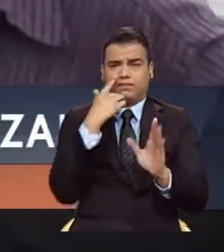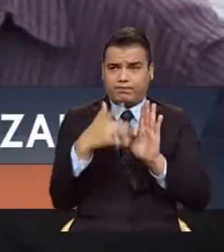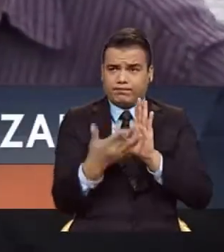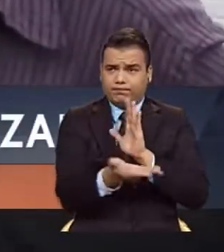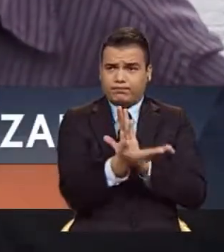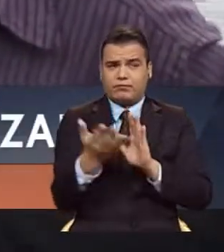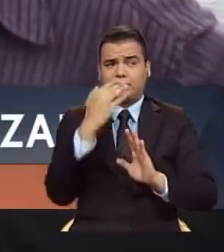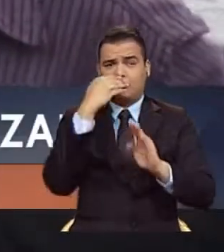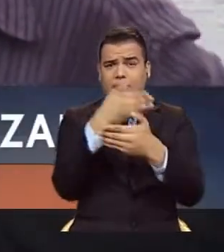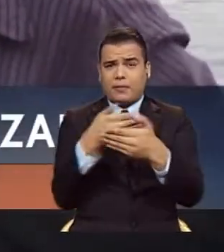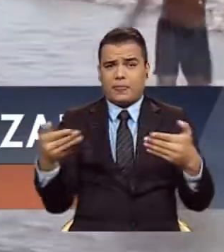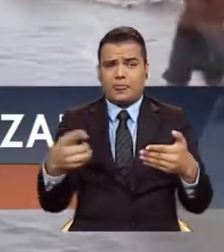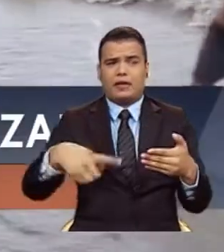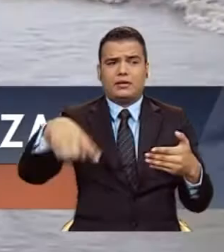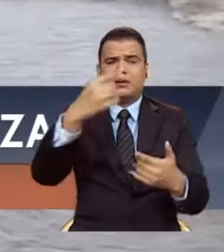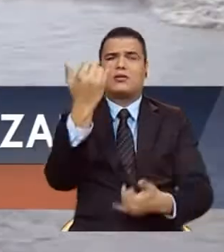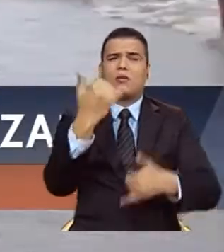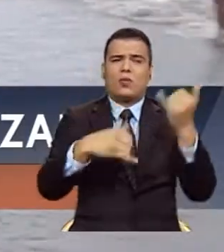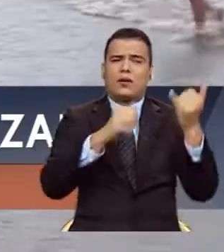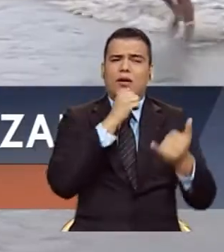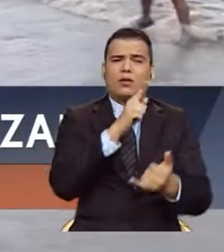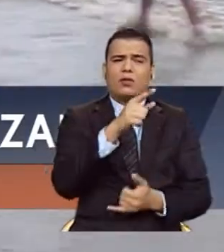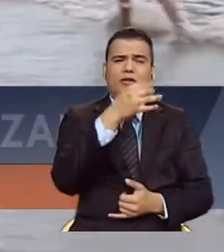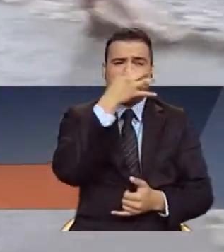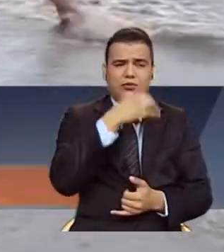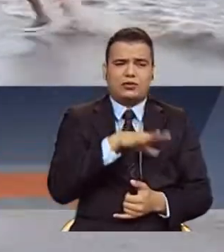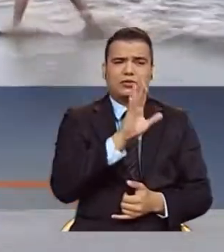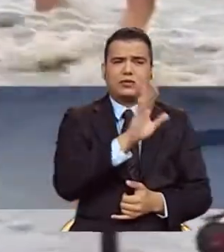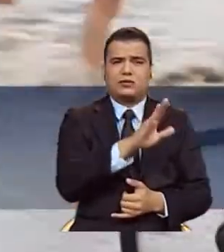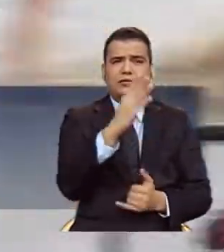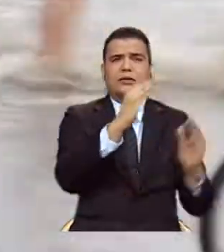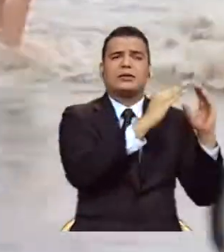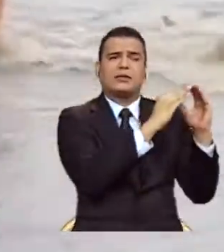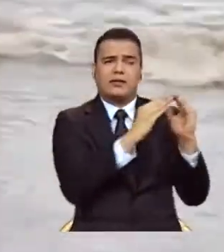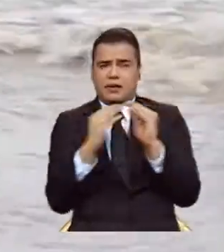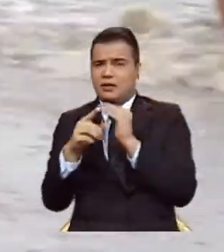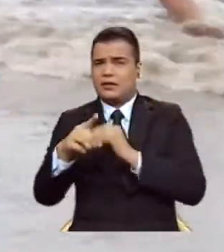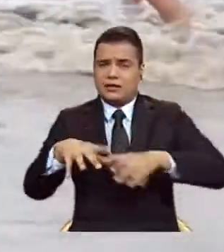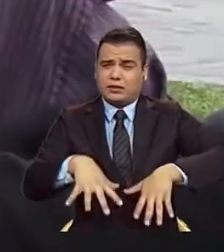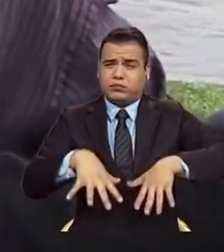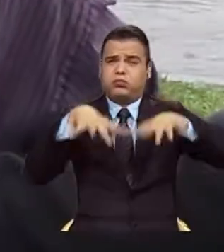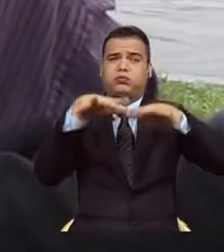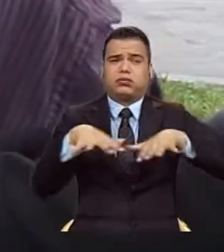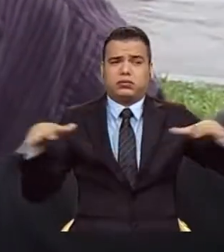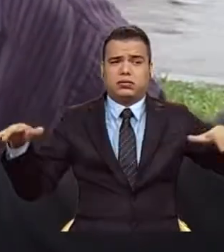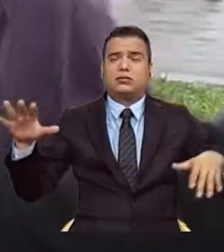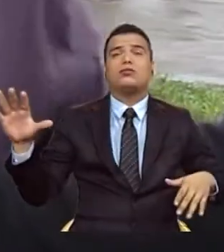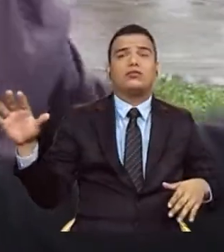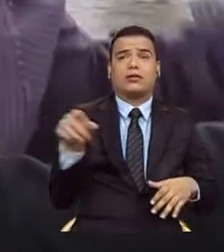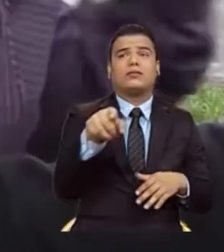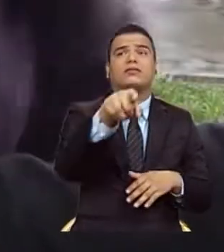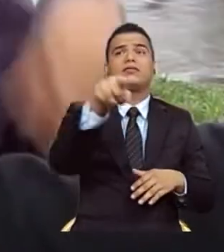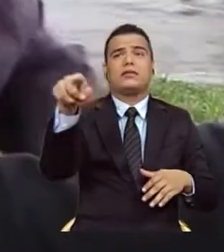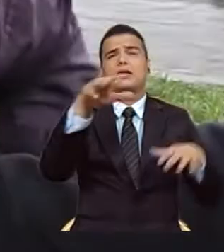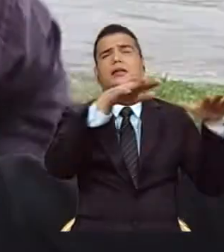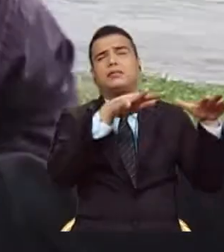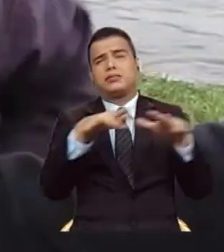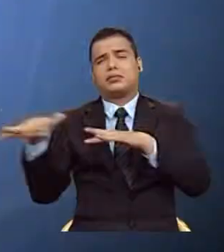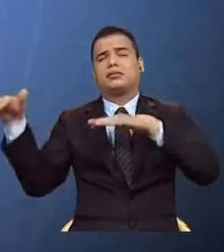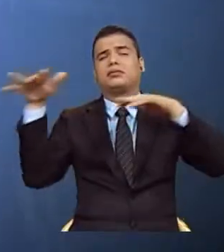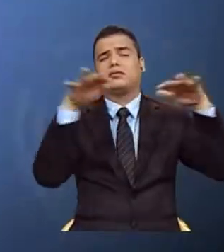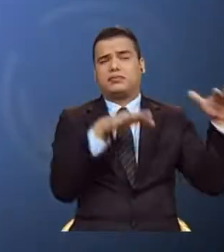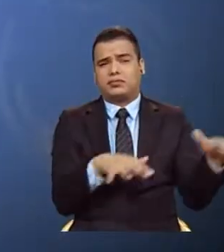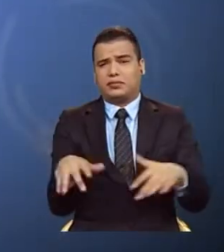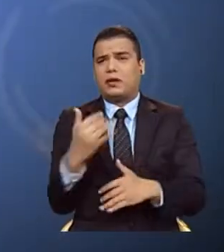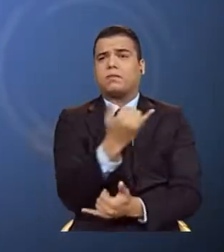todos los niños están jugando con esa agua sucia y hay mucha casa que se inundó. De arriba hay más corriente, todo este barrio está